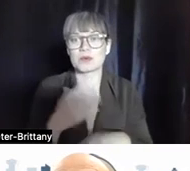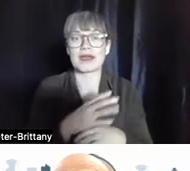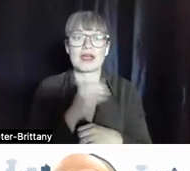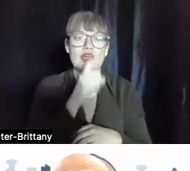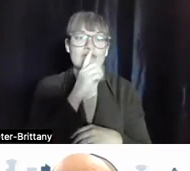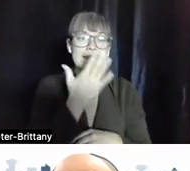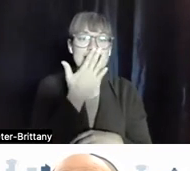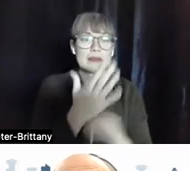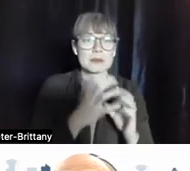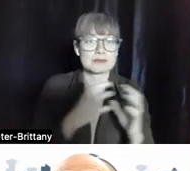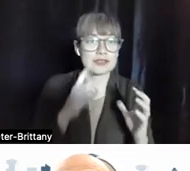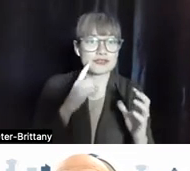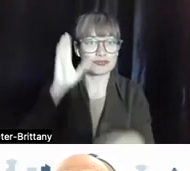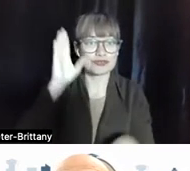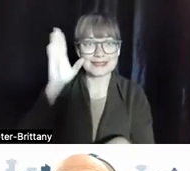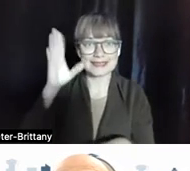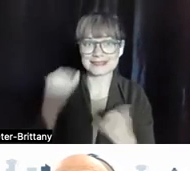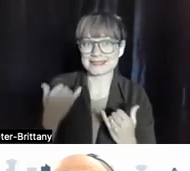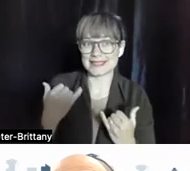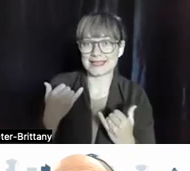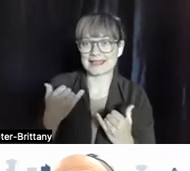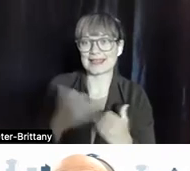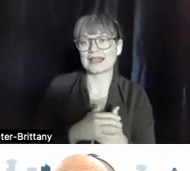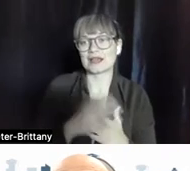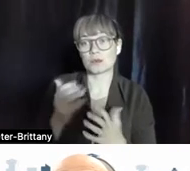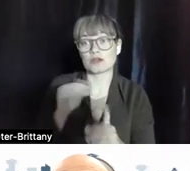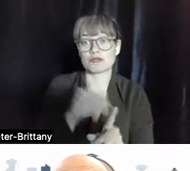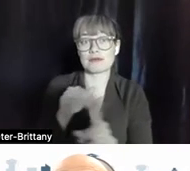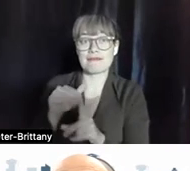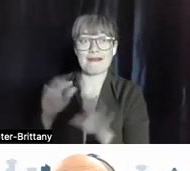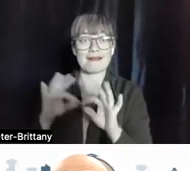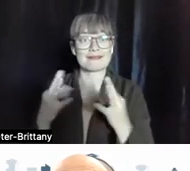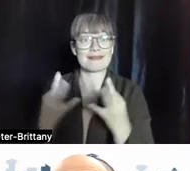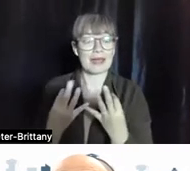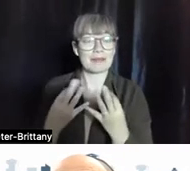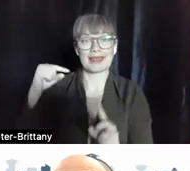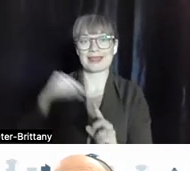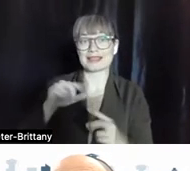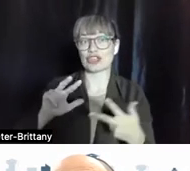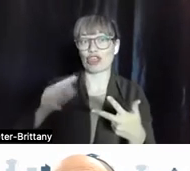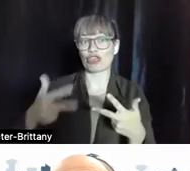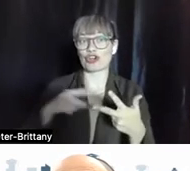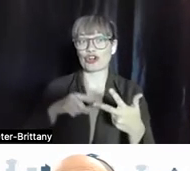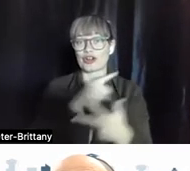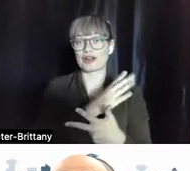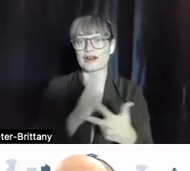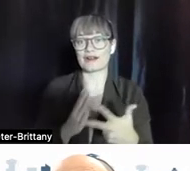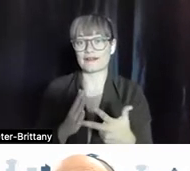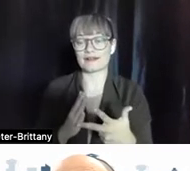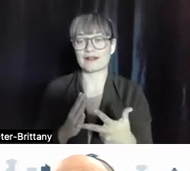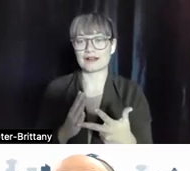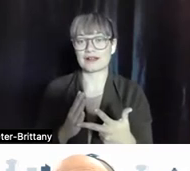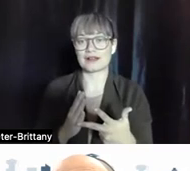favor, muchísimas gracias por presentar hoy día. Queremos recordarle a las familias que este es el